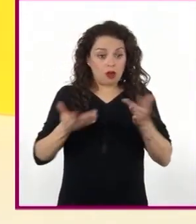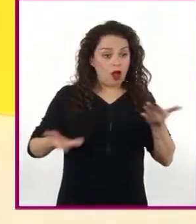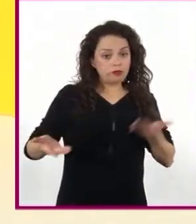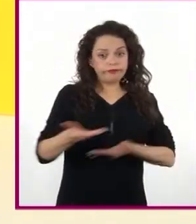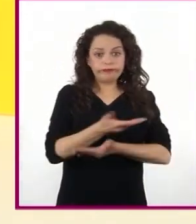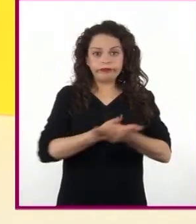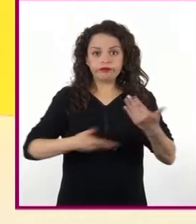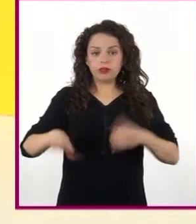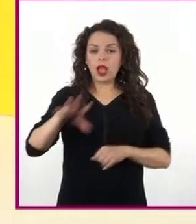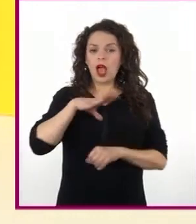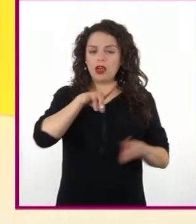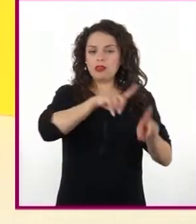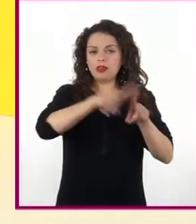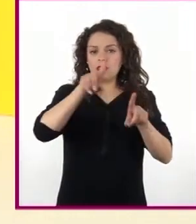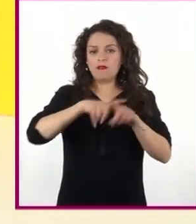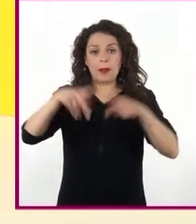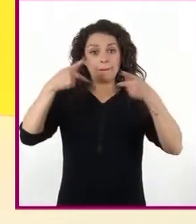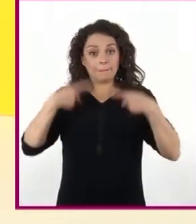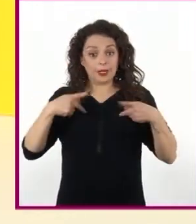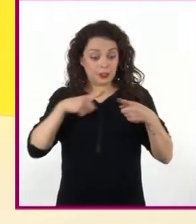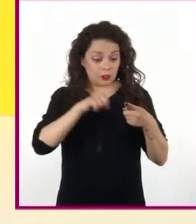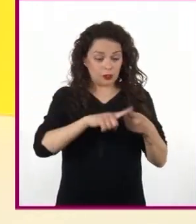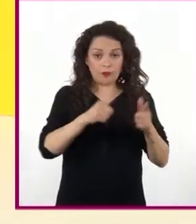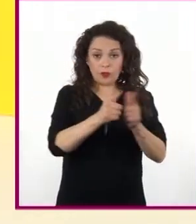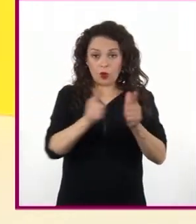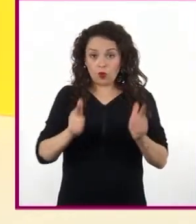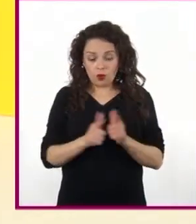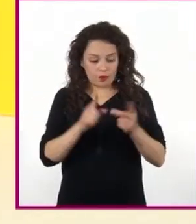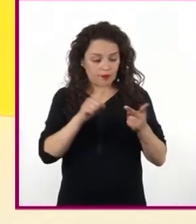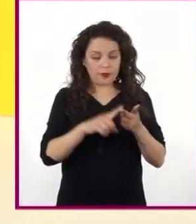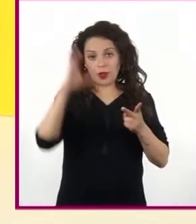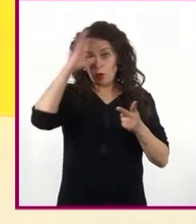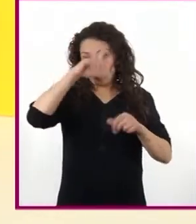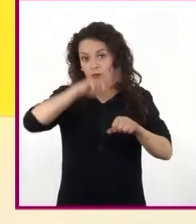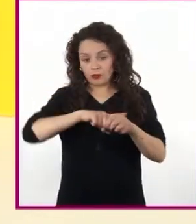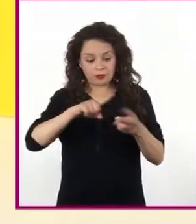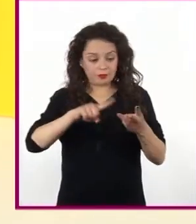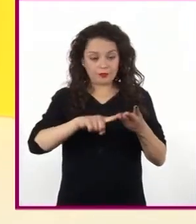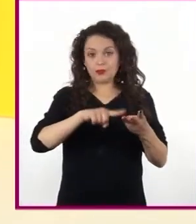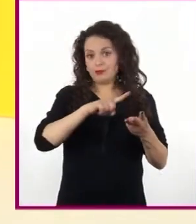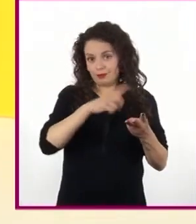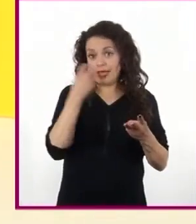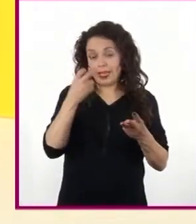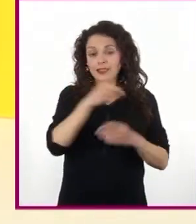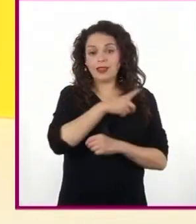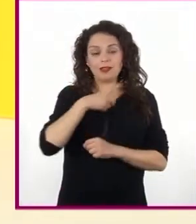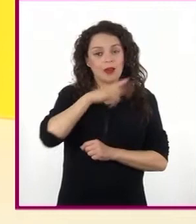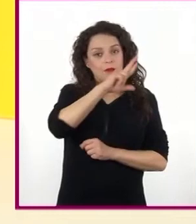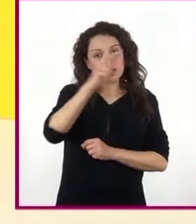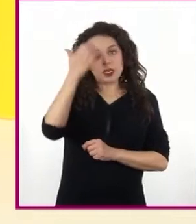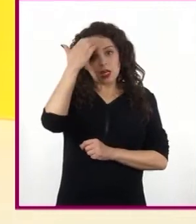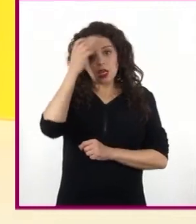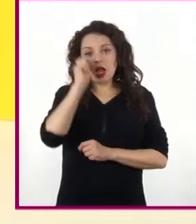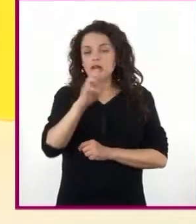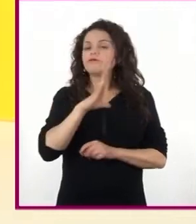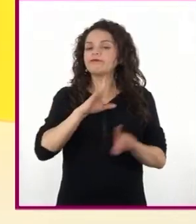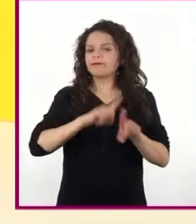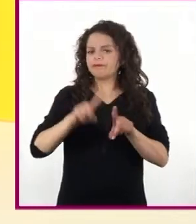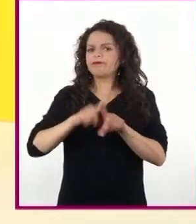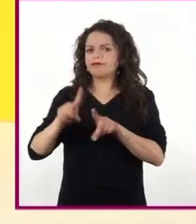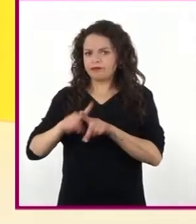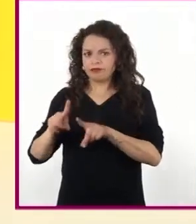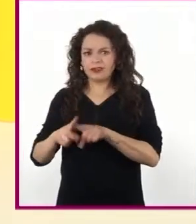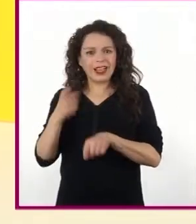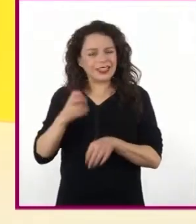la diversidad en cuanto a personas, grupos y culturas. Reconocer y apreciar la diversidad es una de las